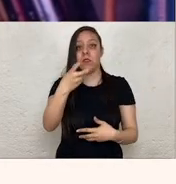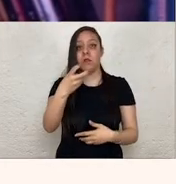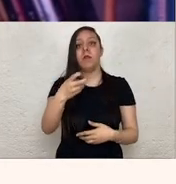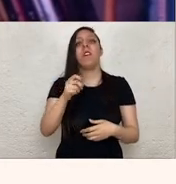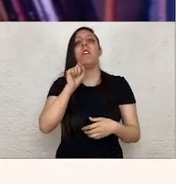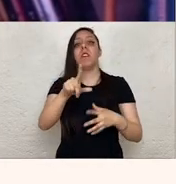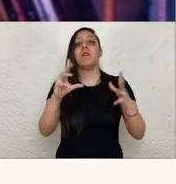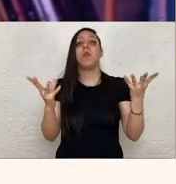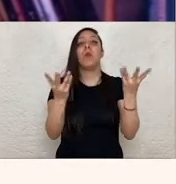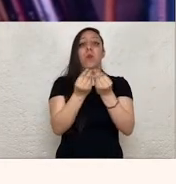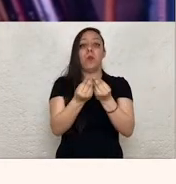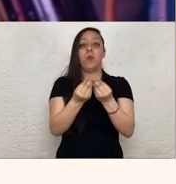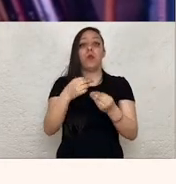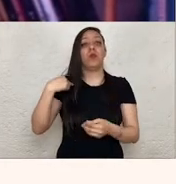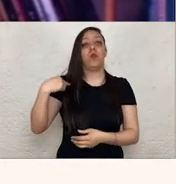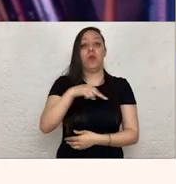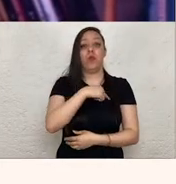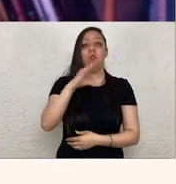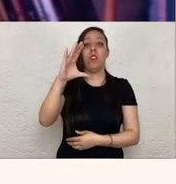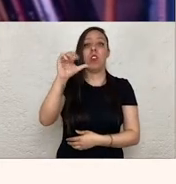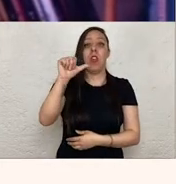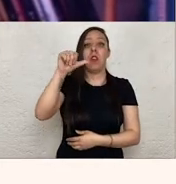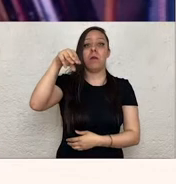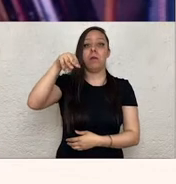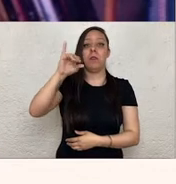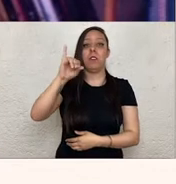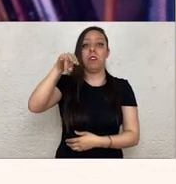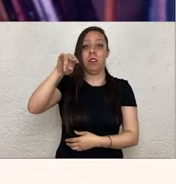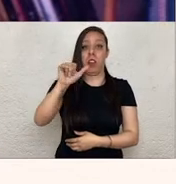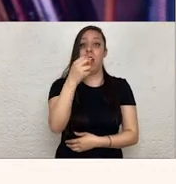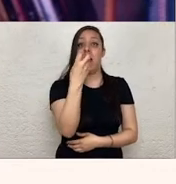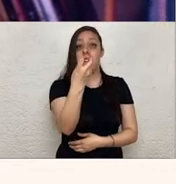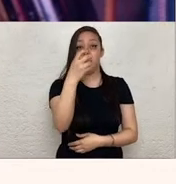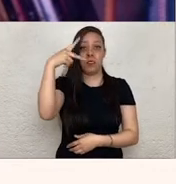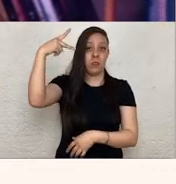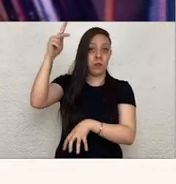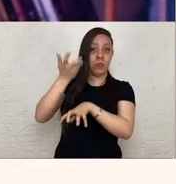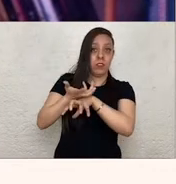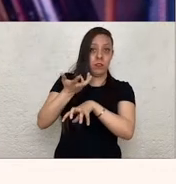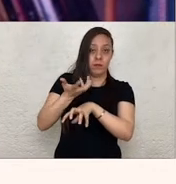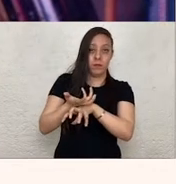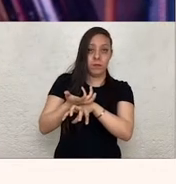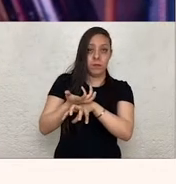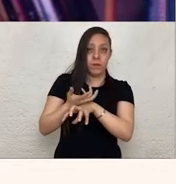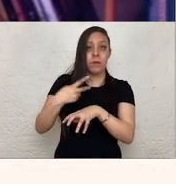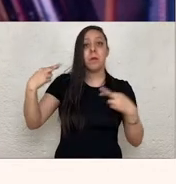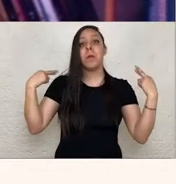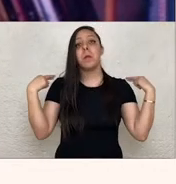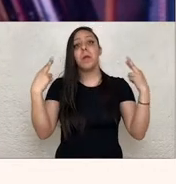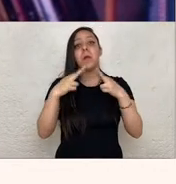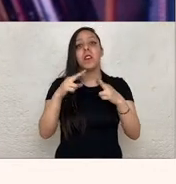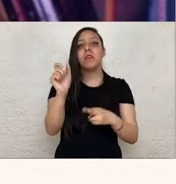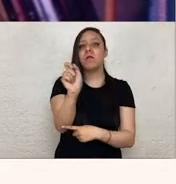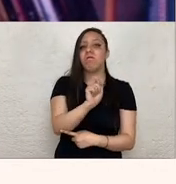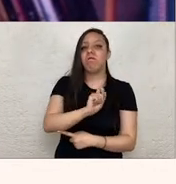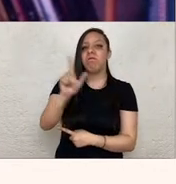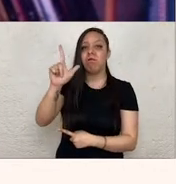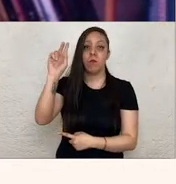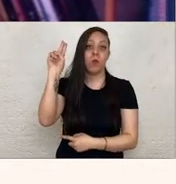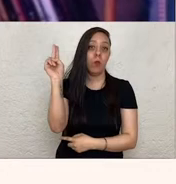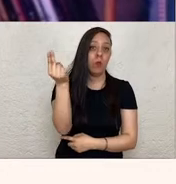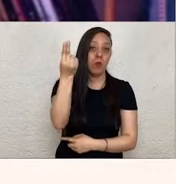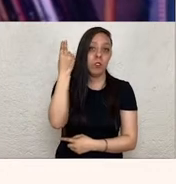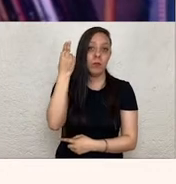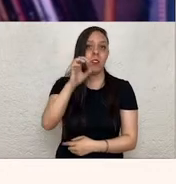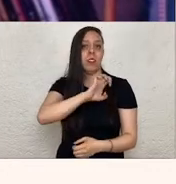con nosotras Camila Tausan. Ella es historiadora estadounidense y profesora distinguida en la Universidad de